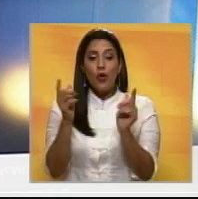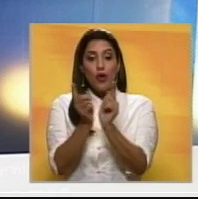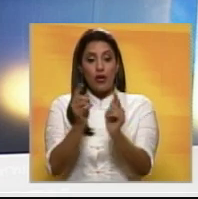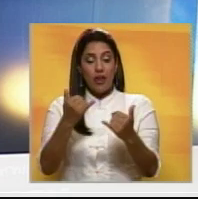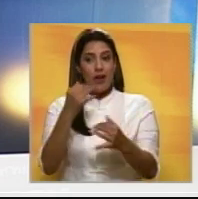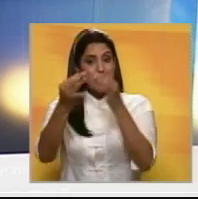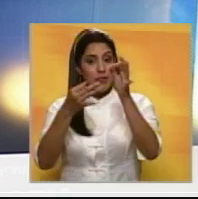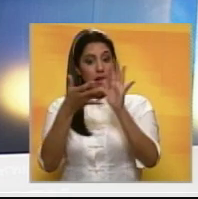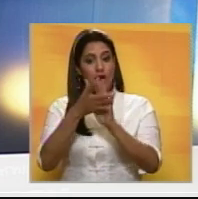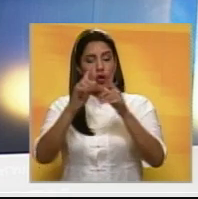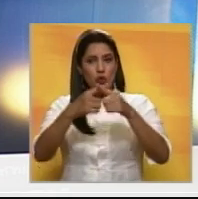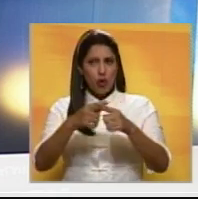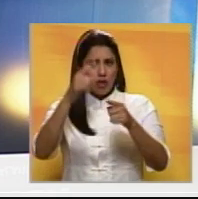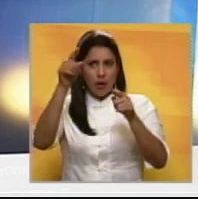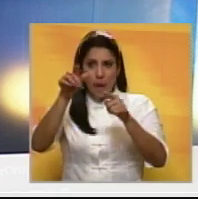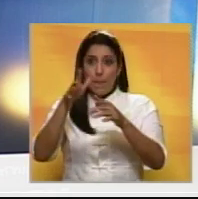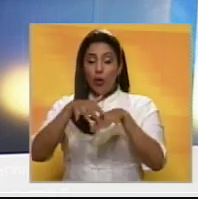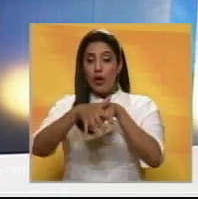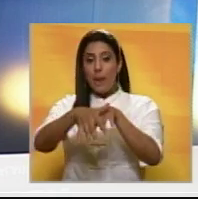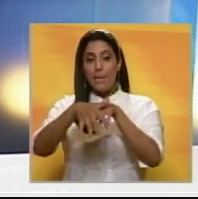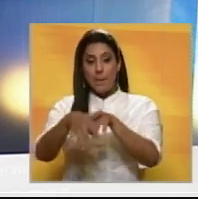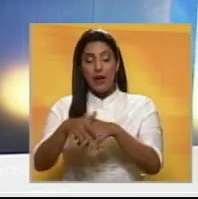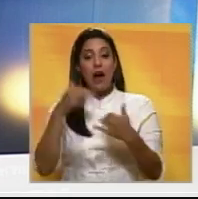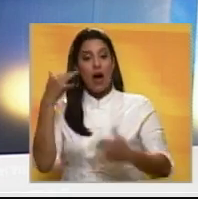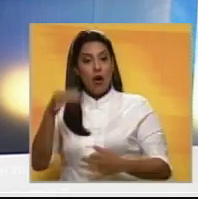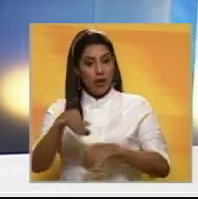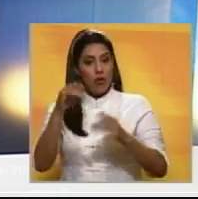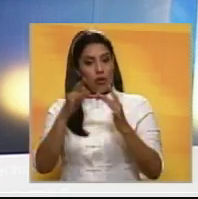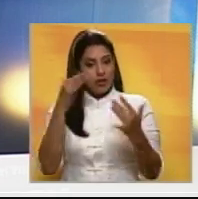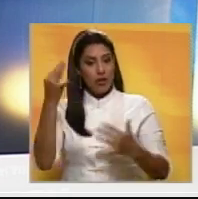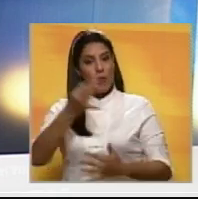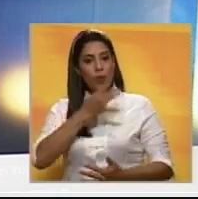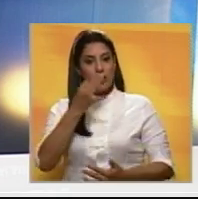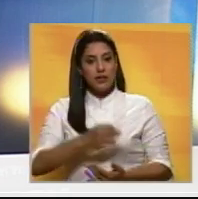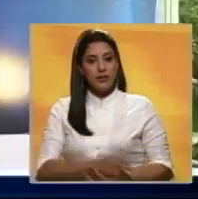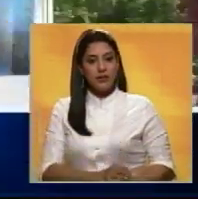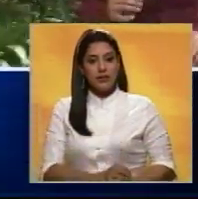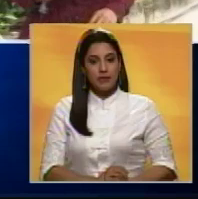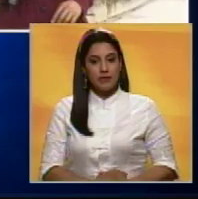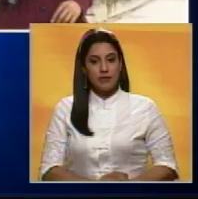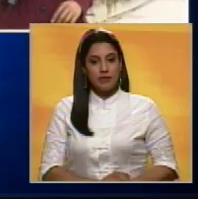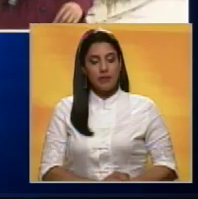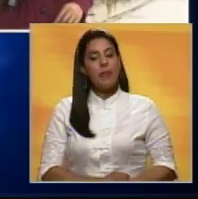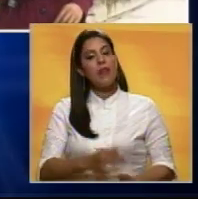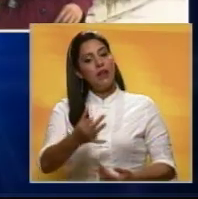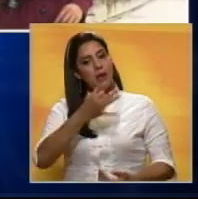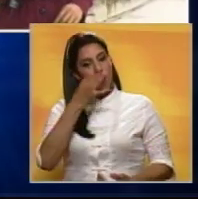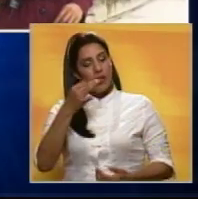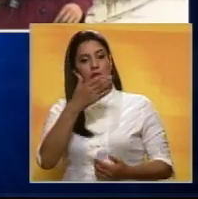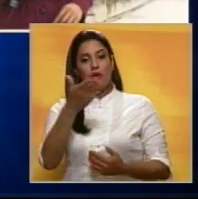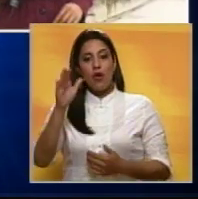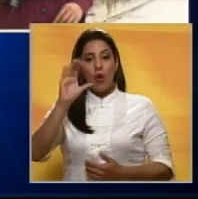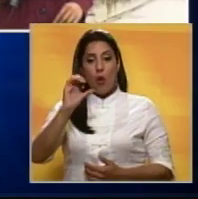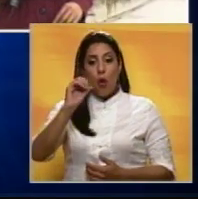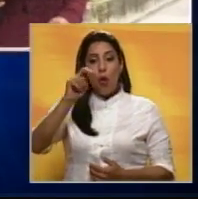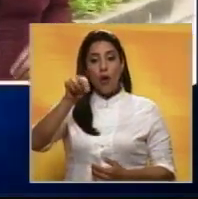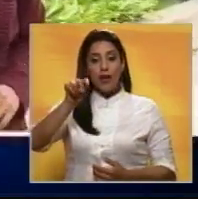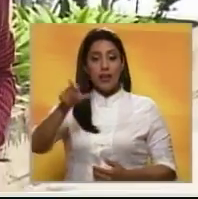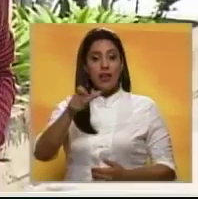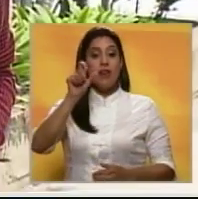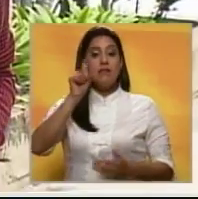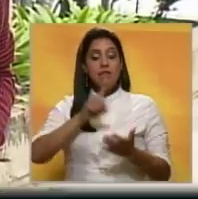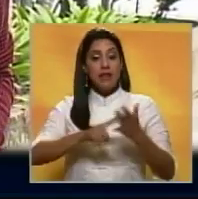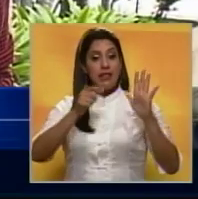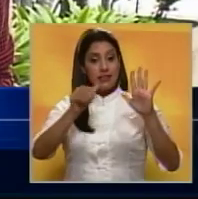están determinando el número de arrestos por la movilización. Adelante, Maoli, buenas tardes. Buenas tardes. Para la ONG, esos